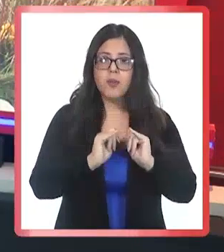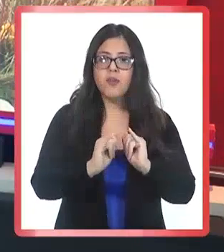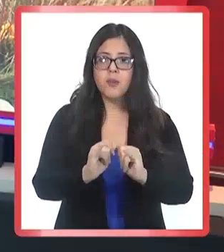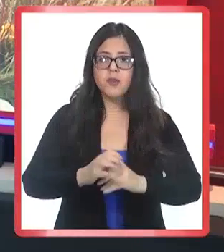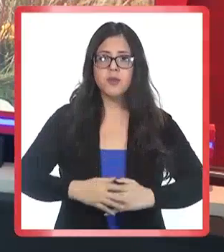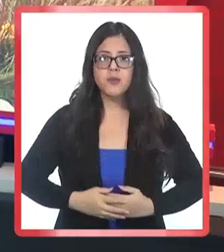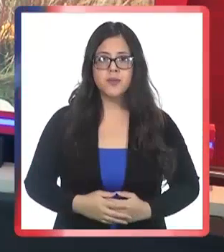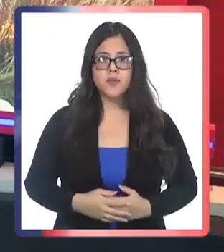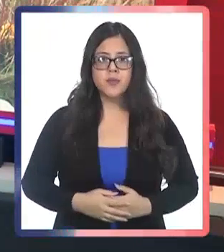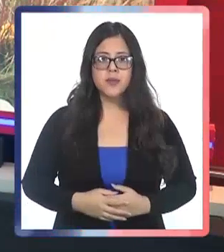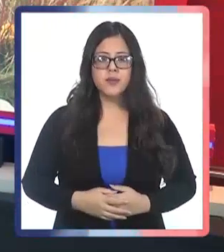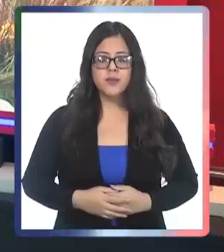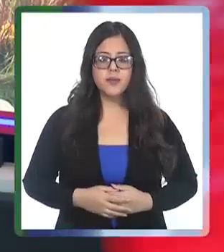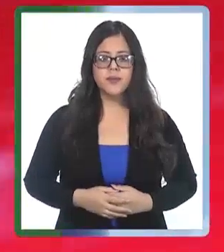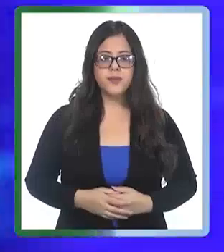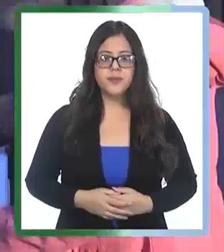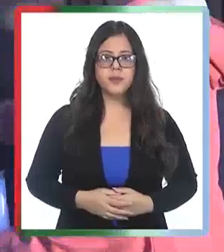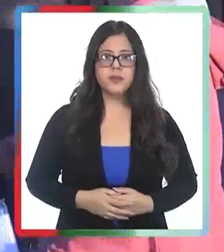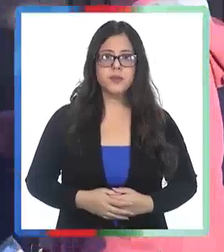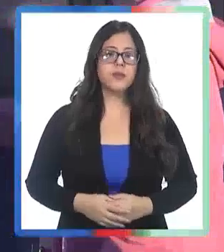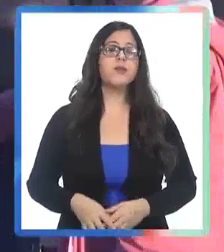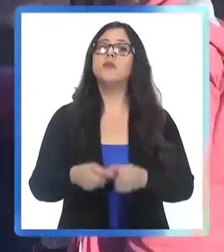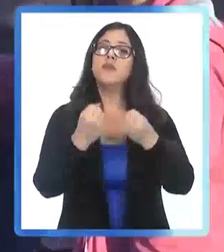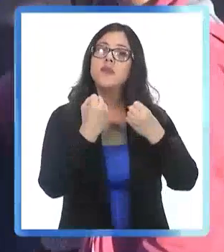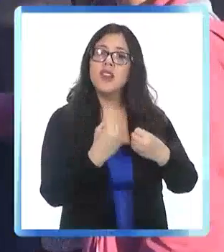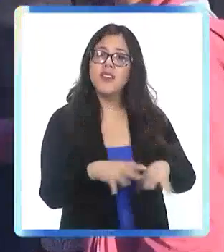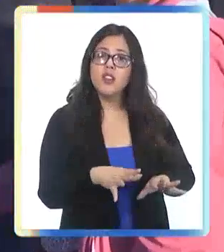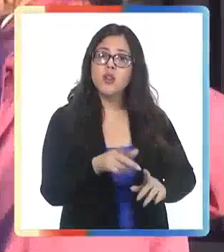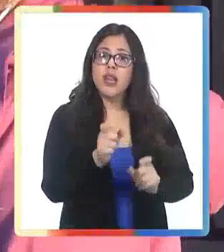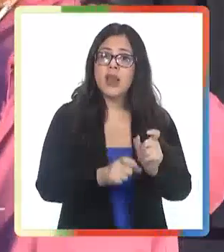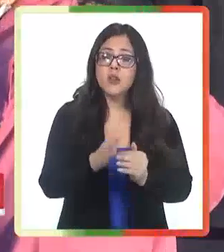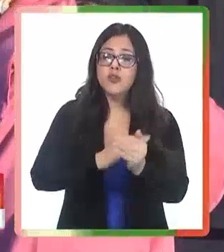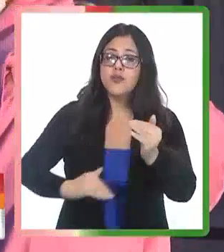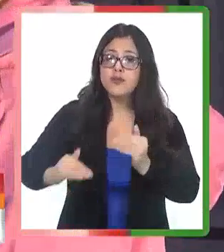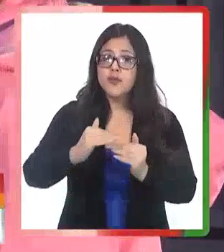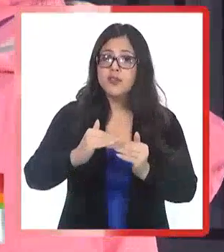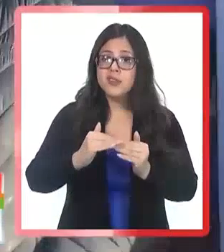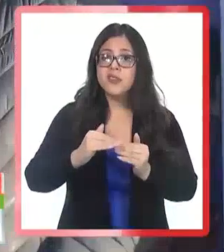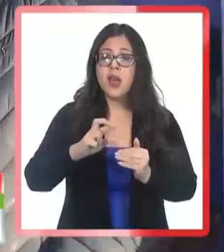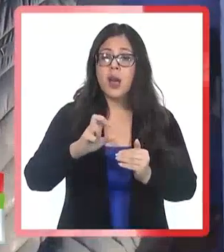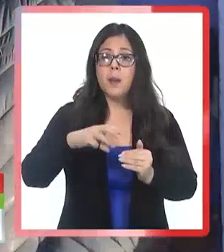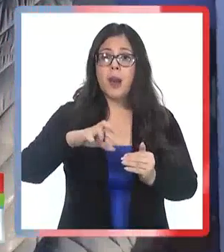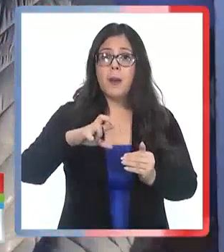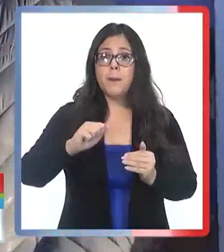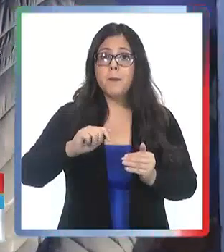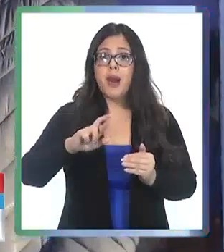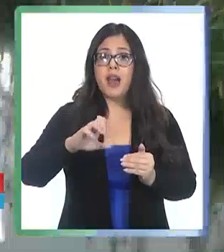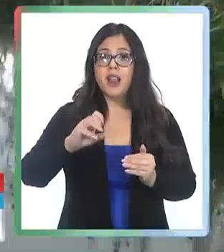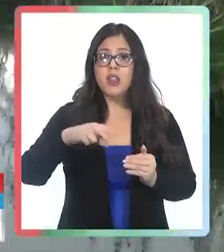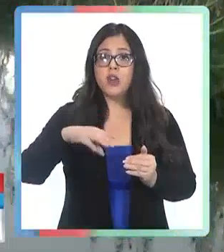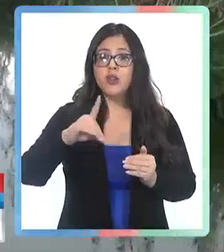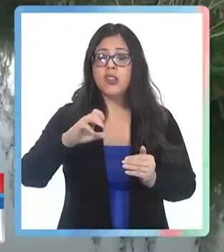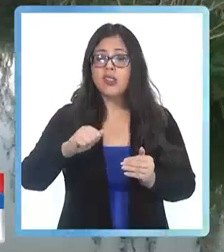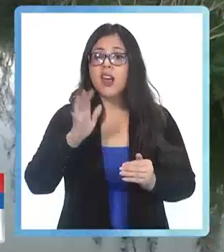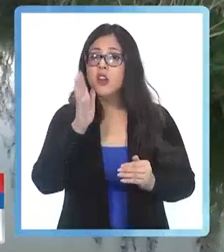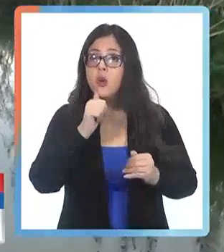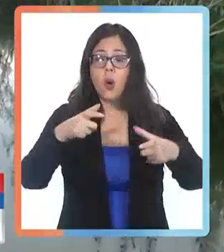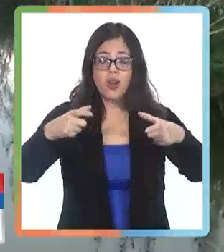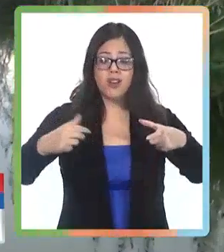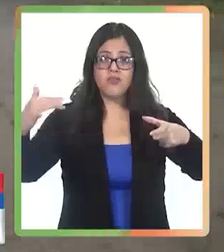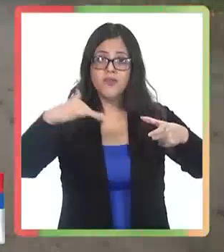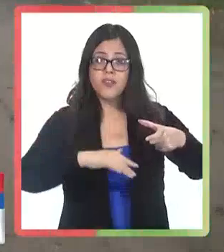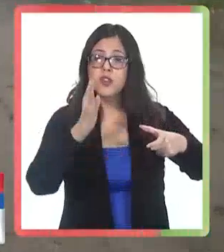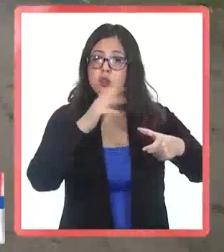TV Patagonia nos explica. Abandono denuncia a los vecinos de Pampa Redonda. Insalubridad por falta de